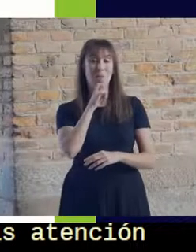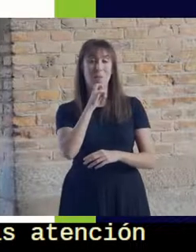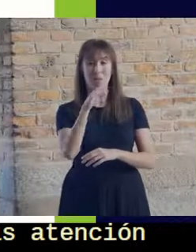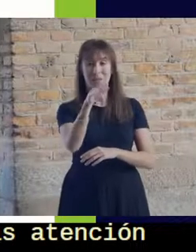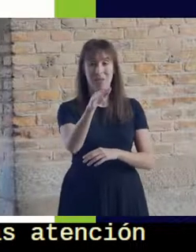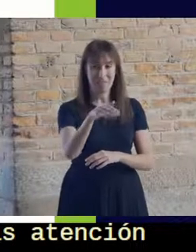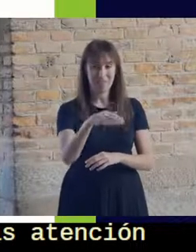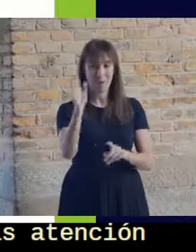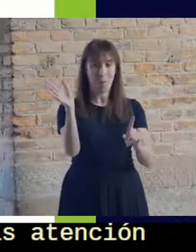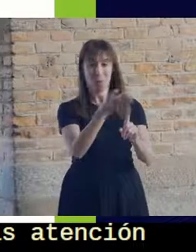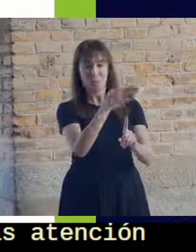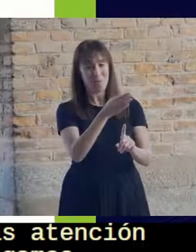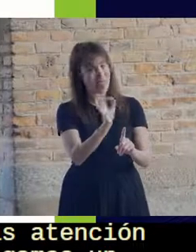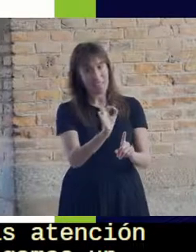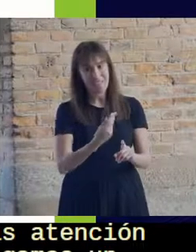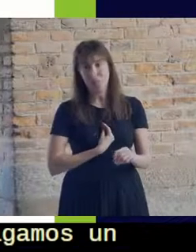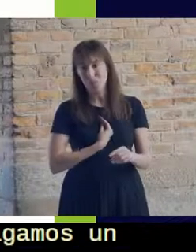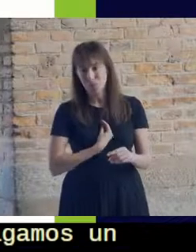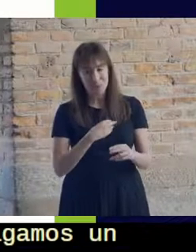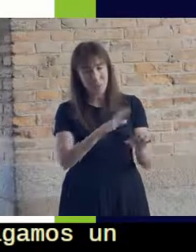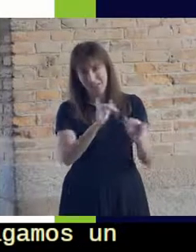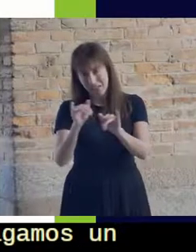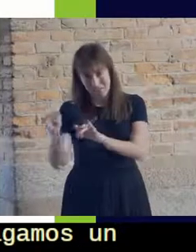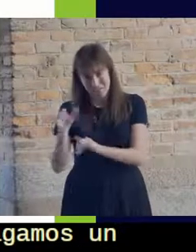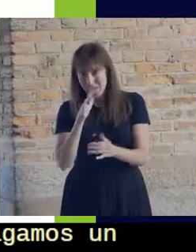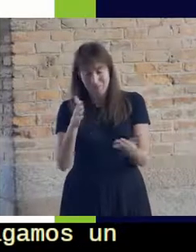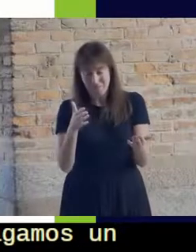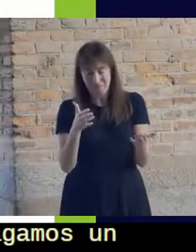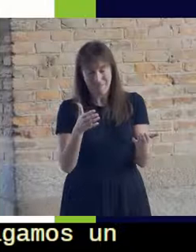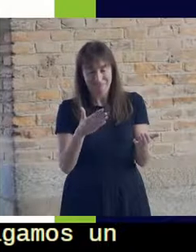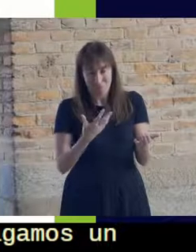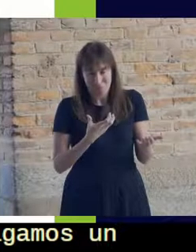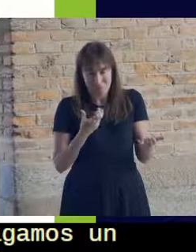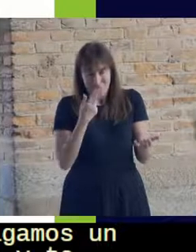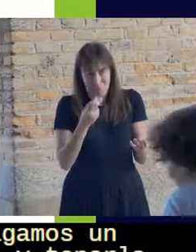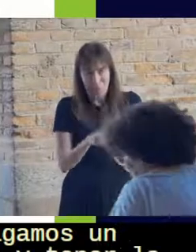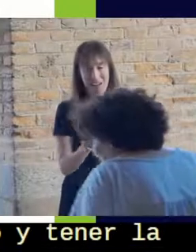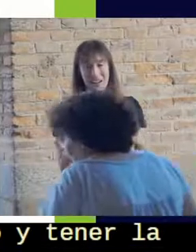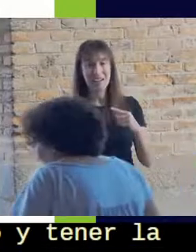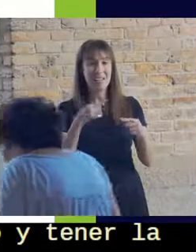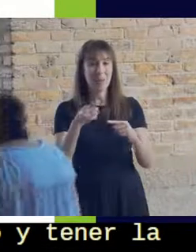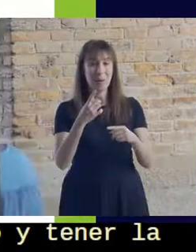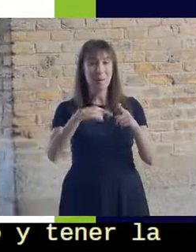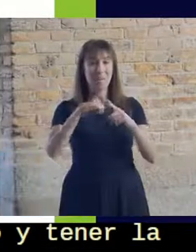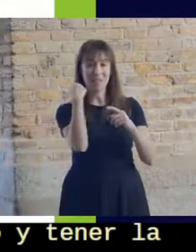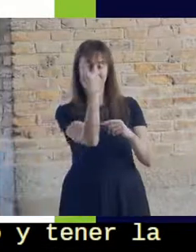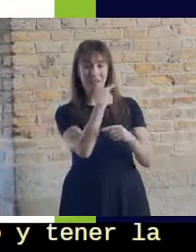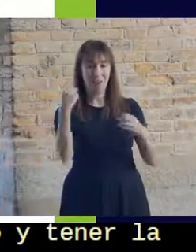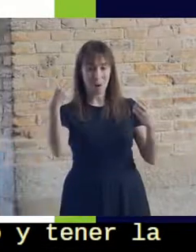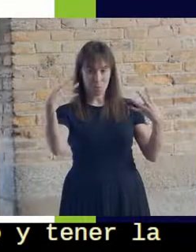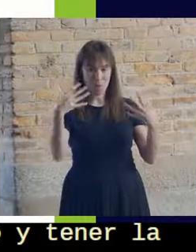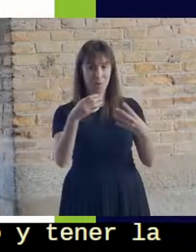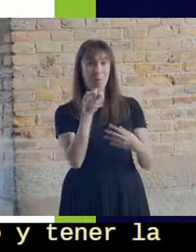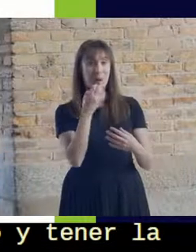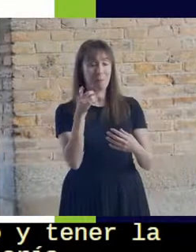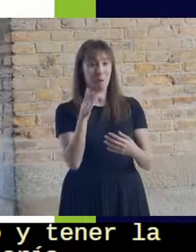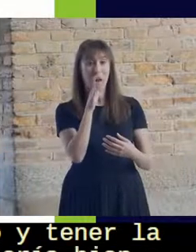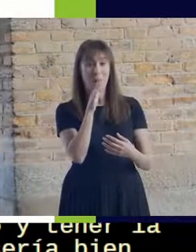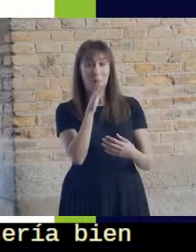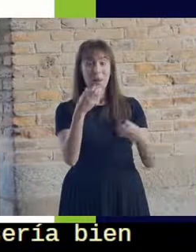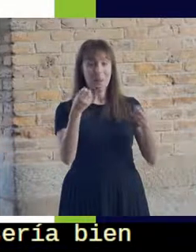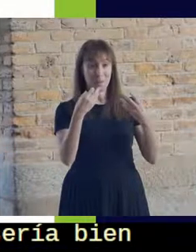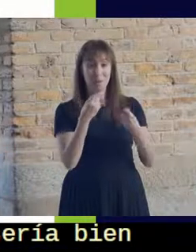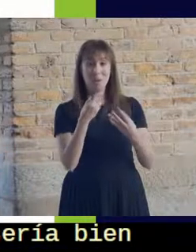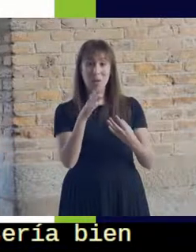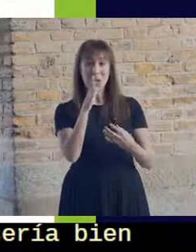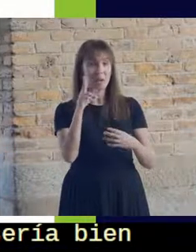demos una colleja no le hagamos un susto no le hagamos porque no llega a ningún lado y tener la cara bien iluminada vale por ejemplo ahora esto sería bien para que yo os